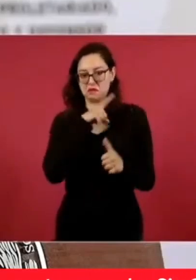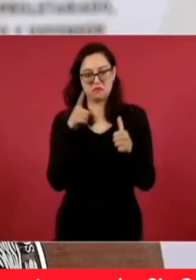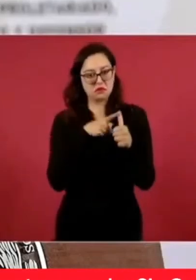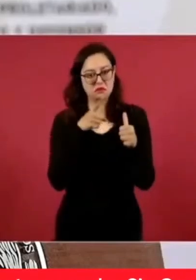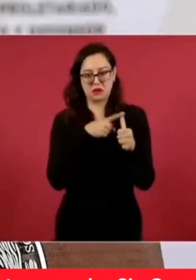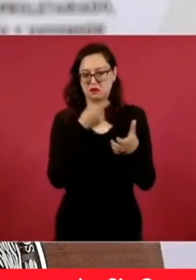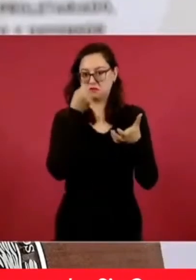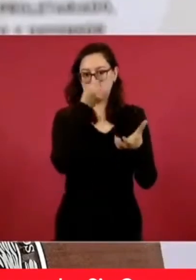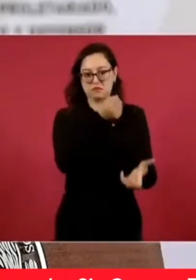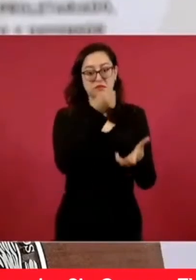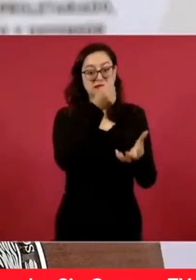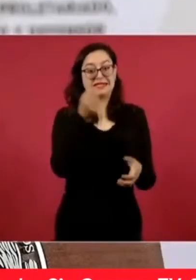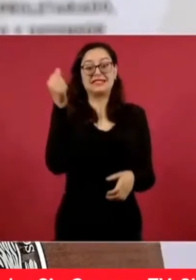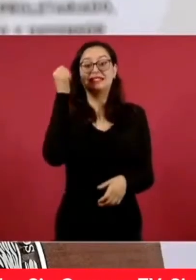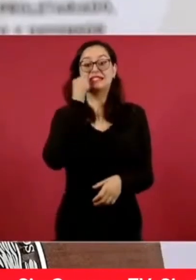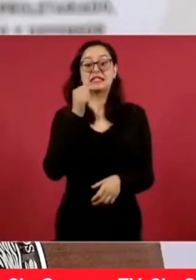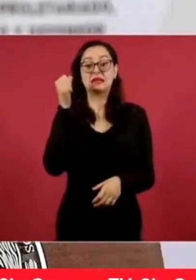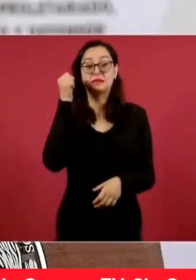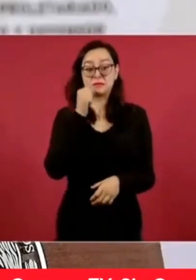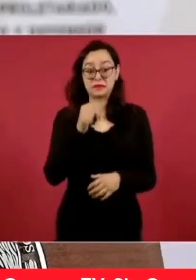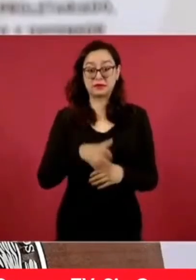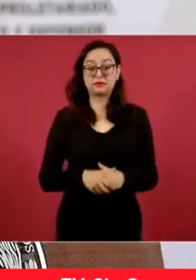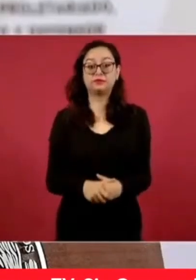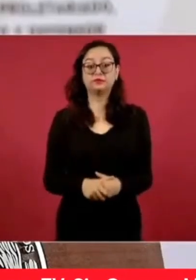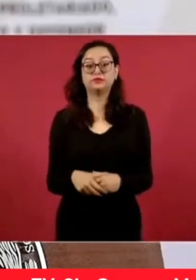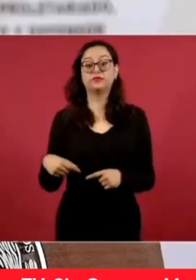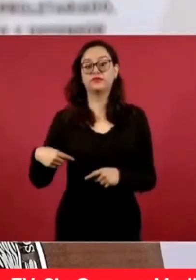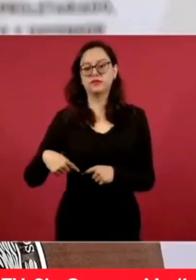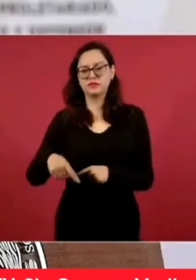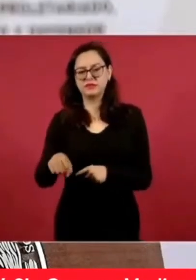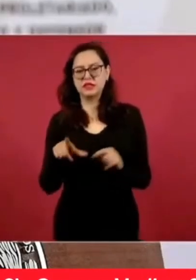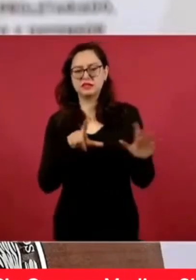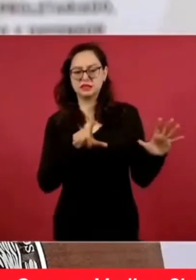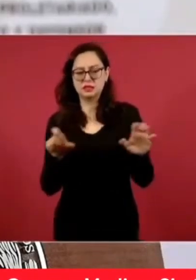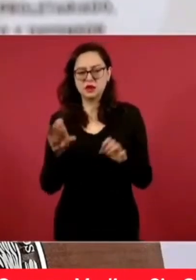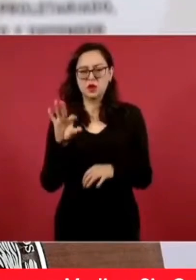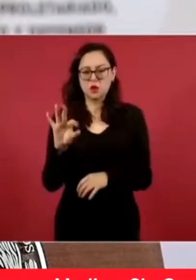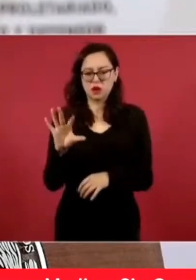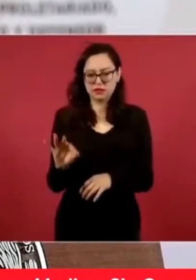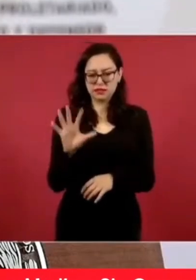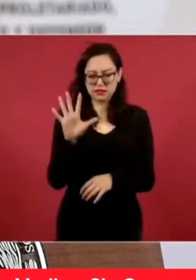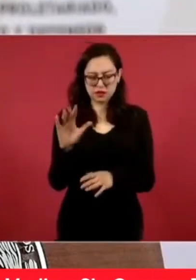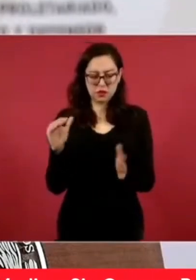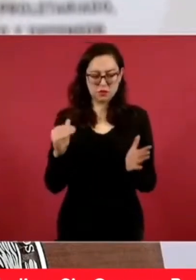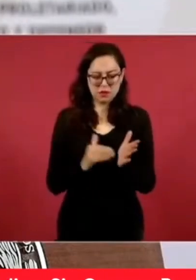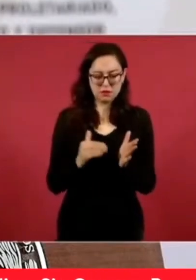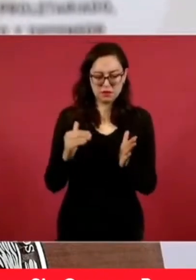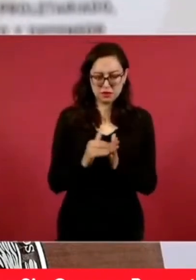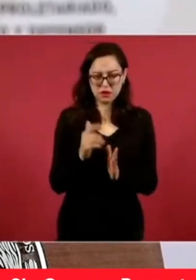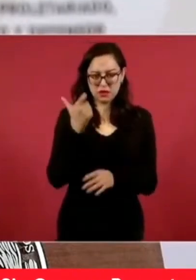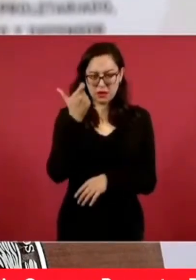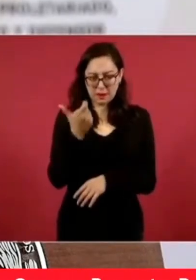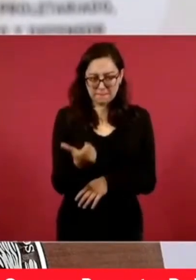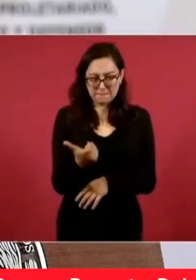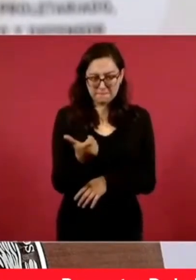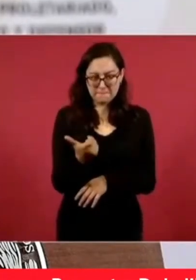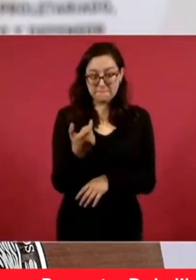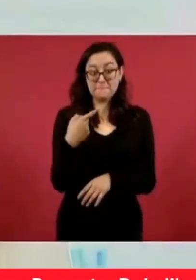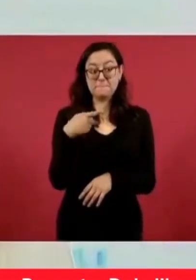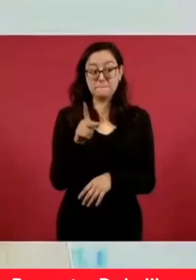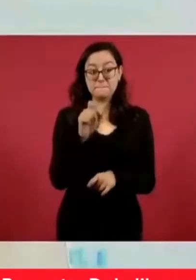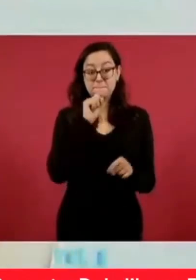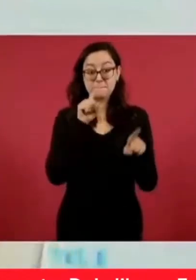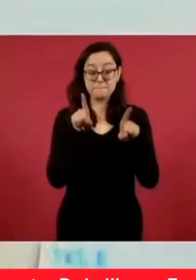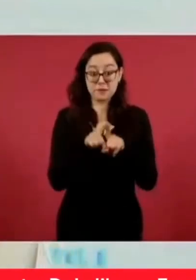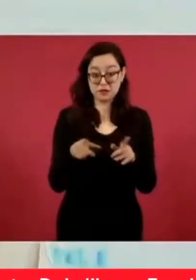en 2024 con un presupuesto de 745 mil millones de pesos, mientras que el mismo periodo